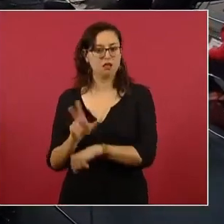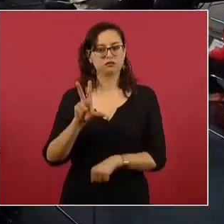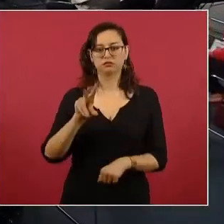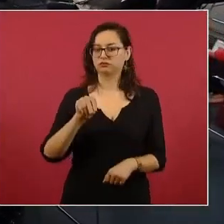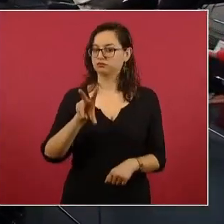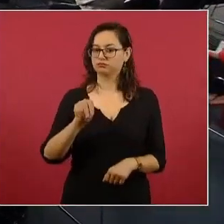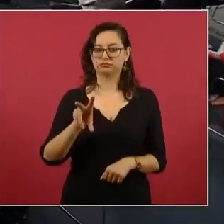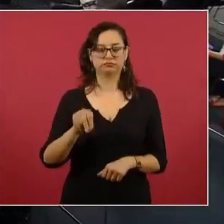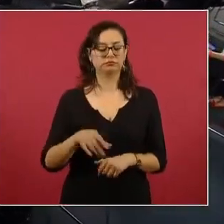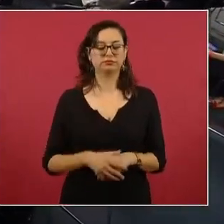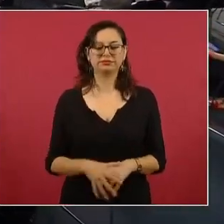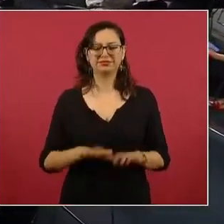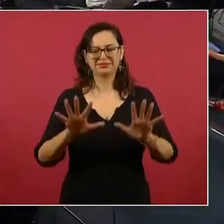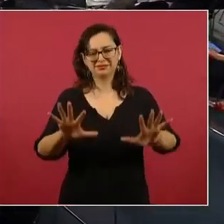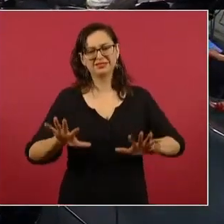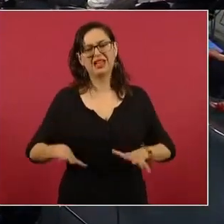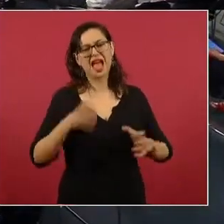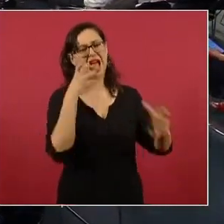Miren,